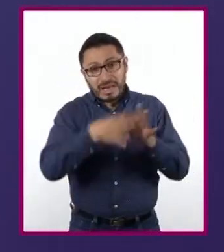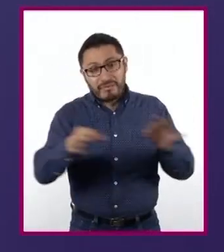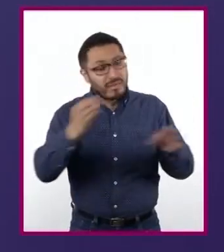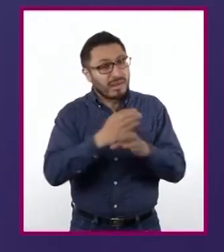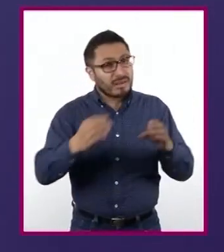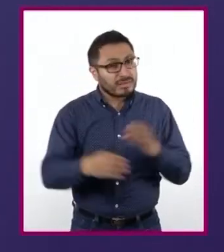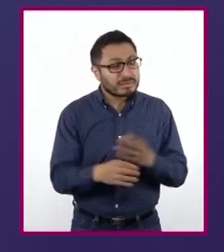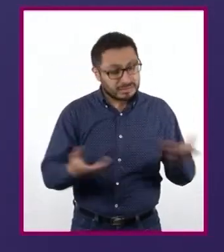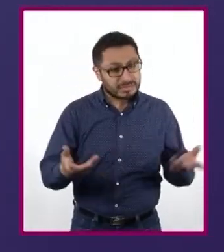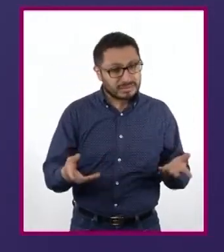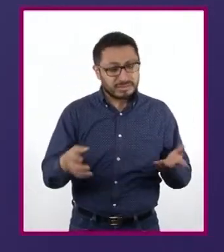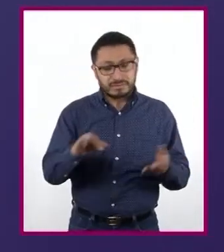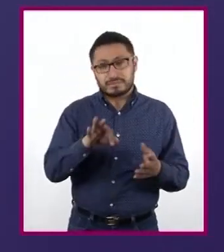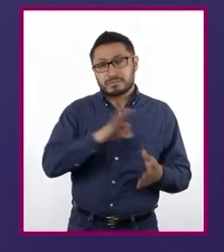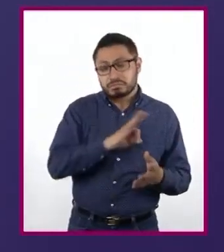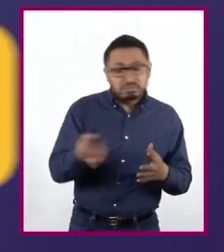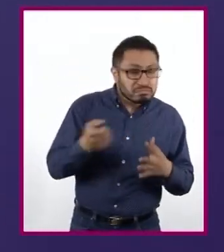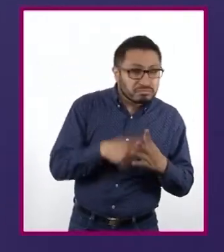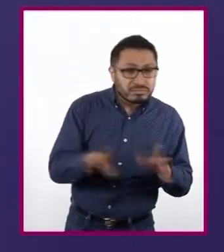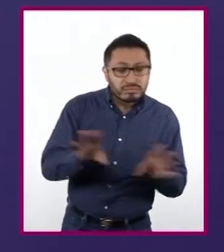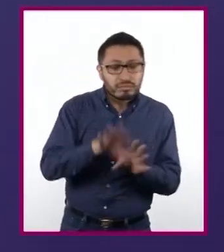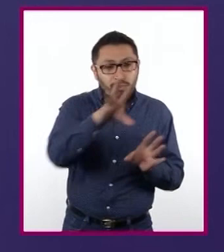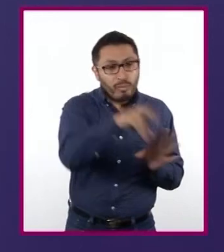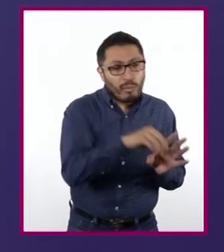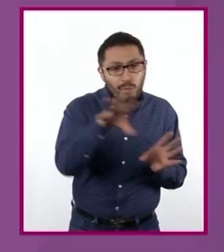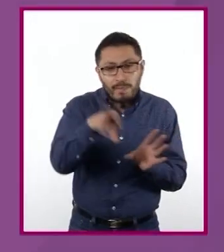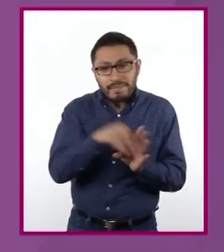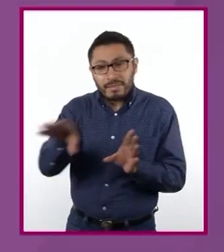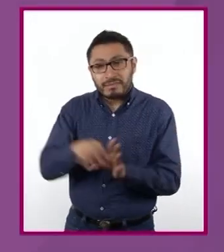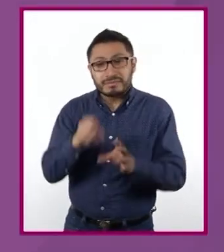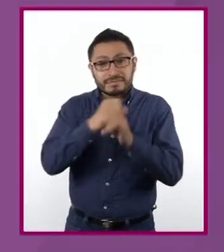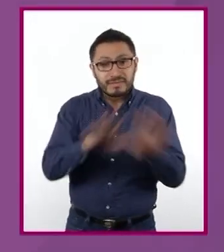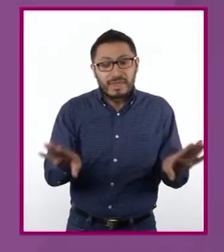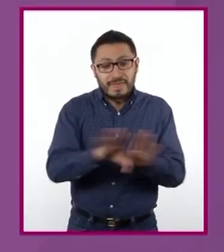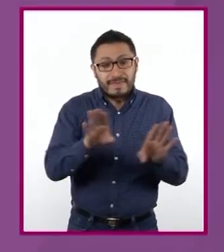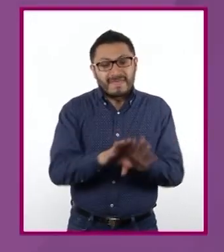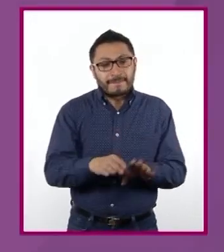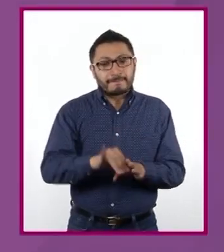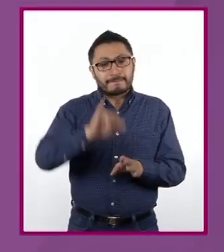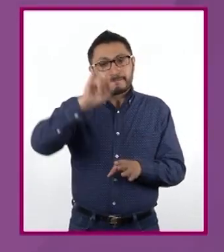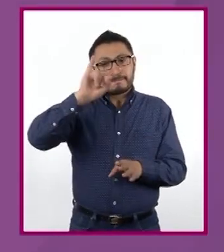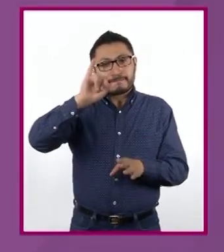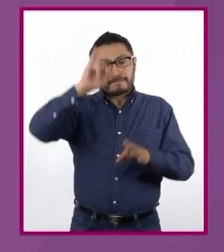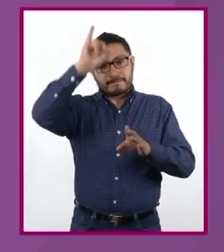sucesos. Pueden iniciar recopilando algunos datos como infografía,